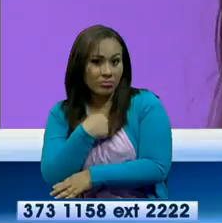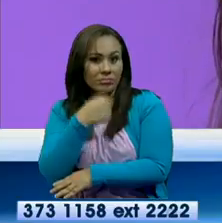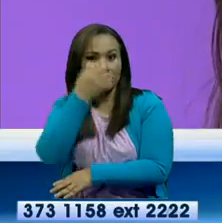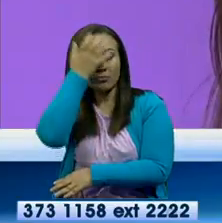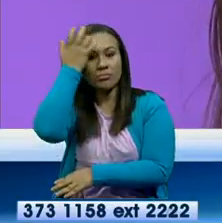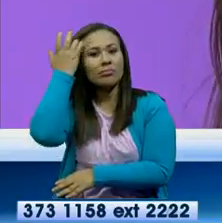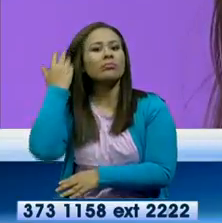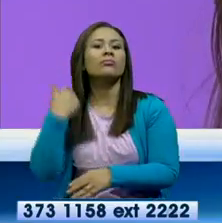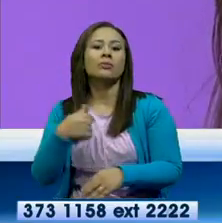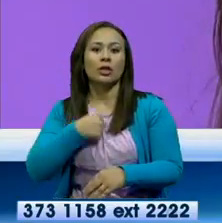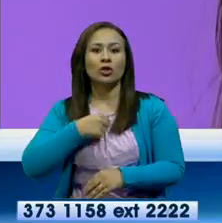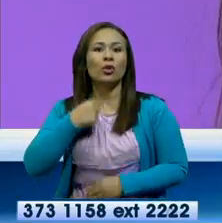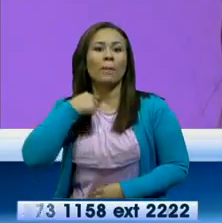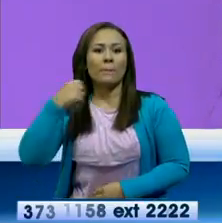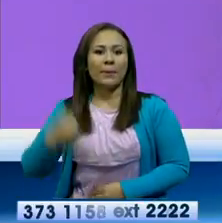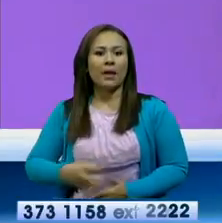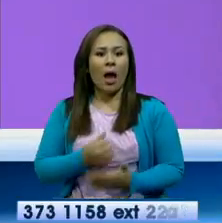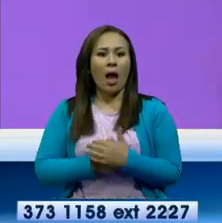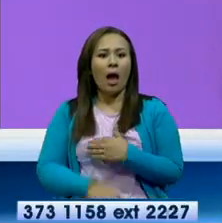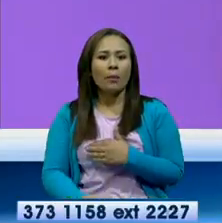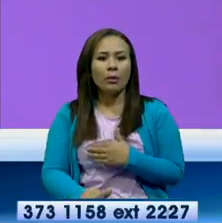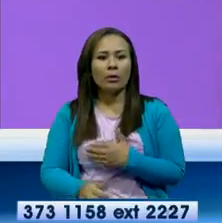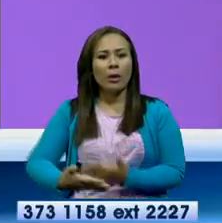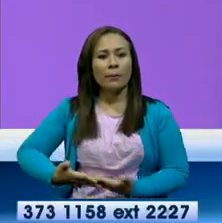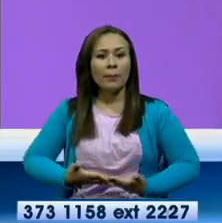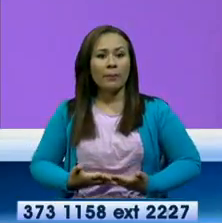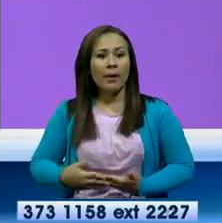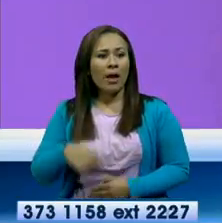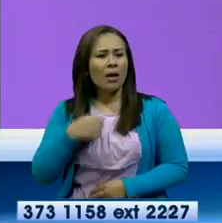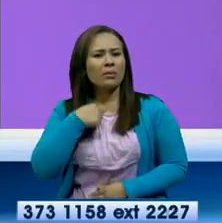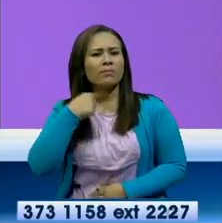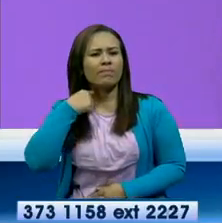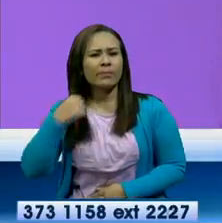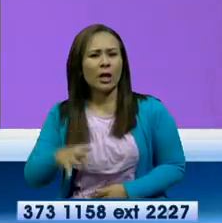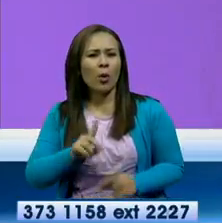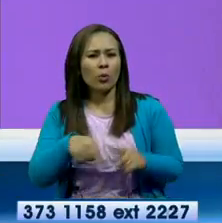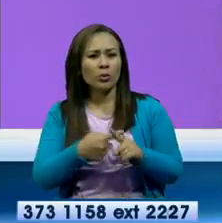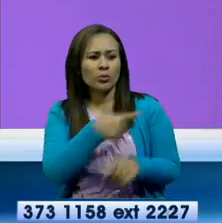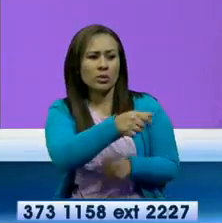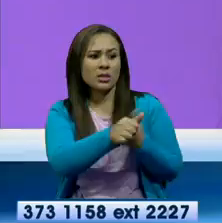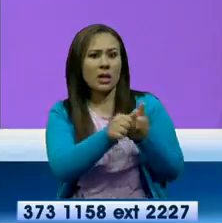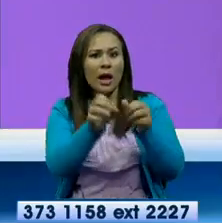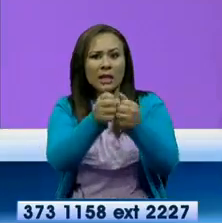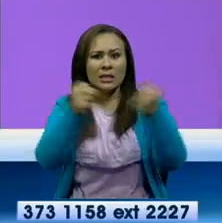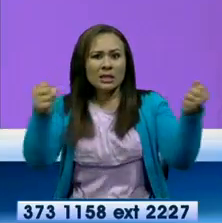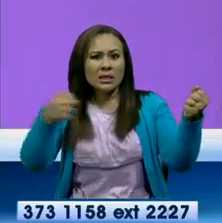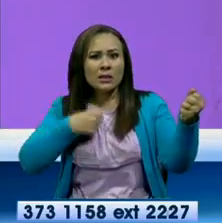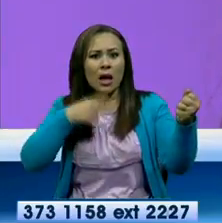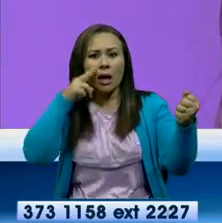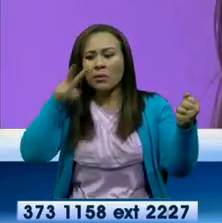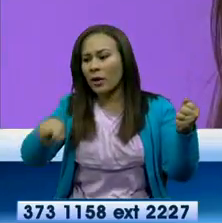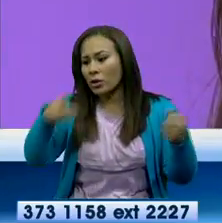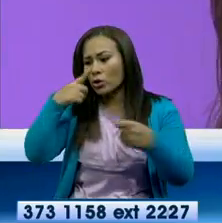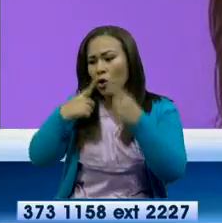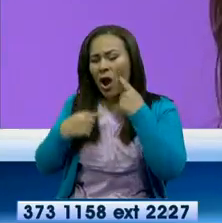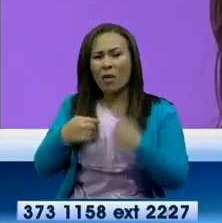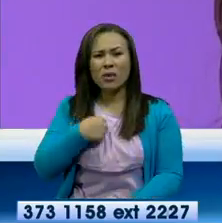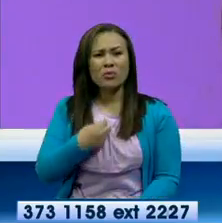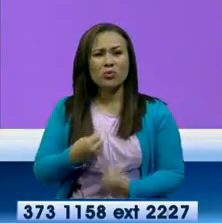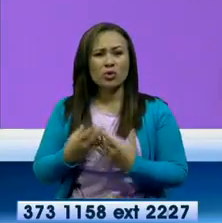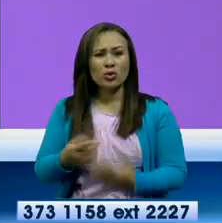perdí mi segundo embarazo y cuando tú estabas a punto de llegar como no soportaba ser mejor